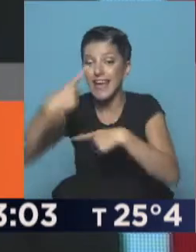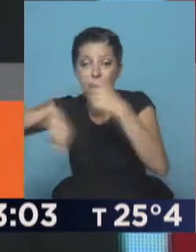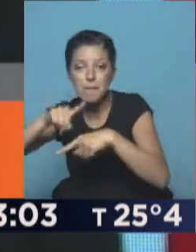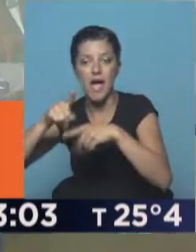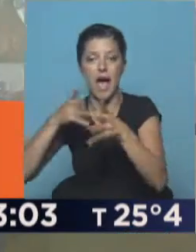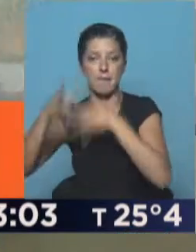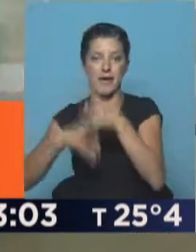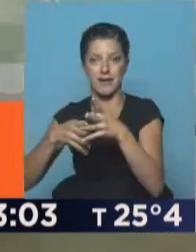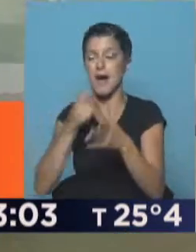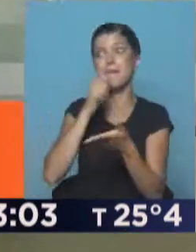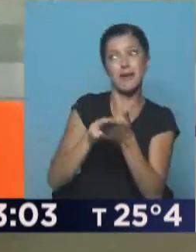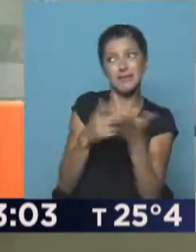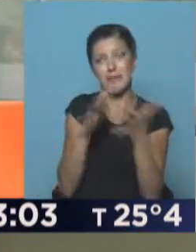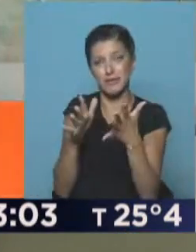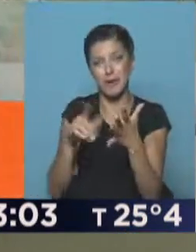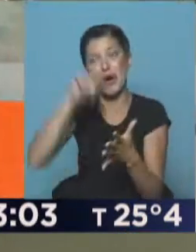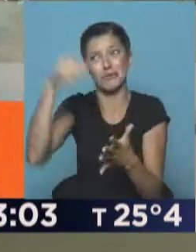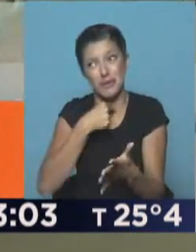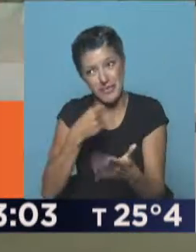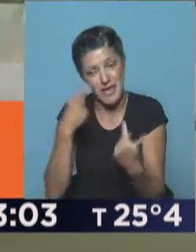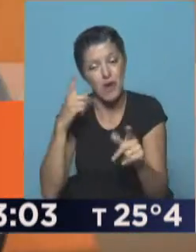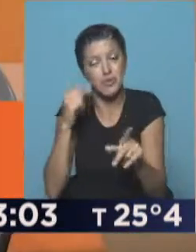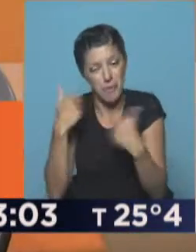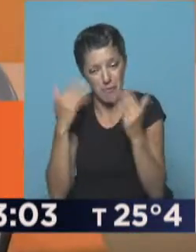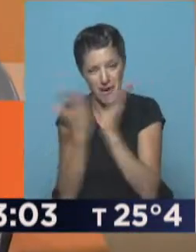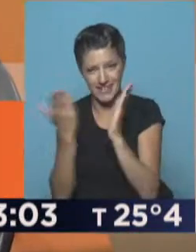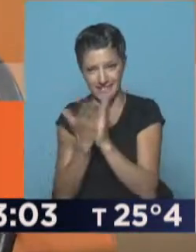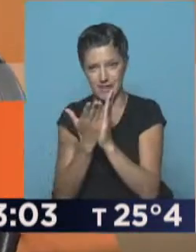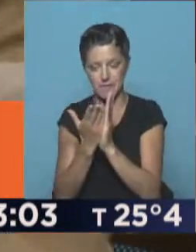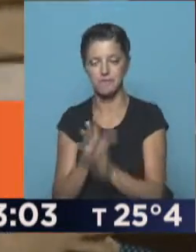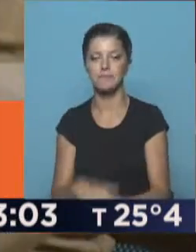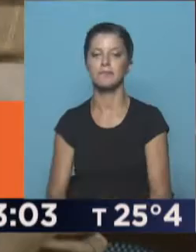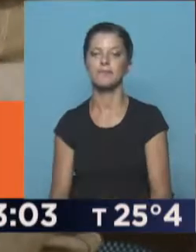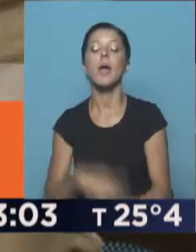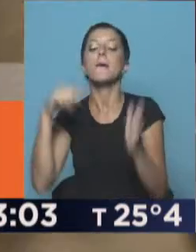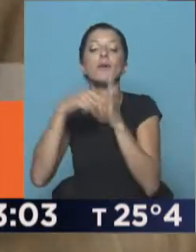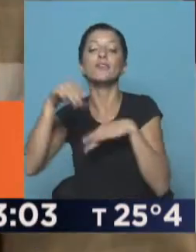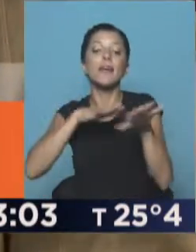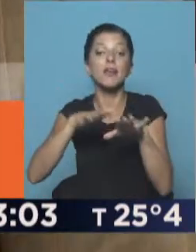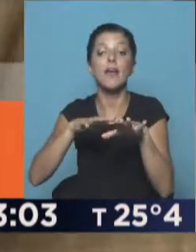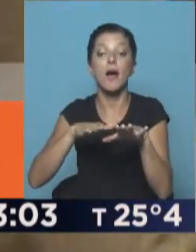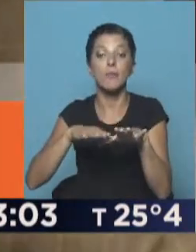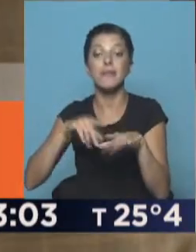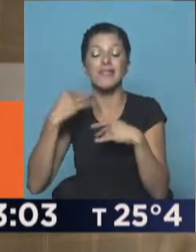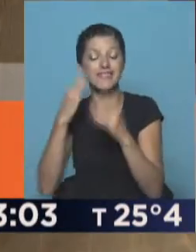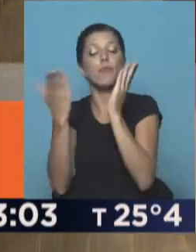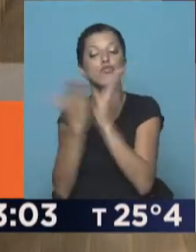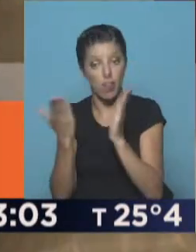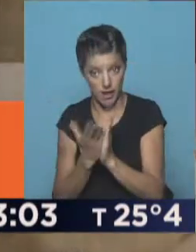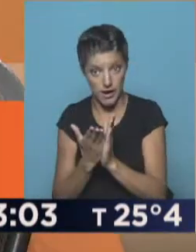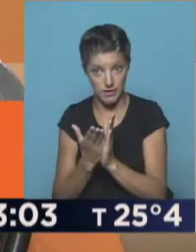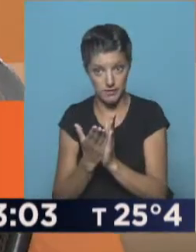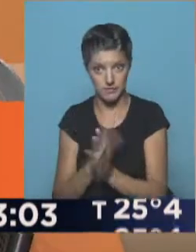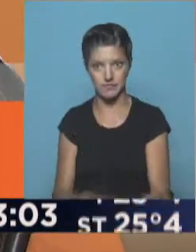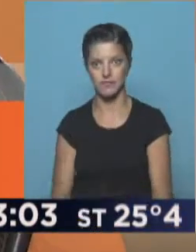periodistas, más o menos. Si querés lo hablamos otro día. Yo veo que acá la realidad genera novedades que requieren la capacidad de análisis e interpretación que tienen